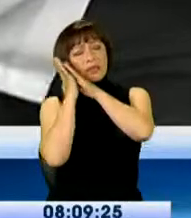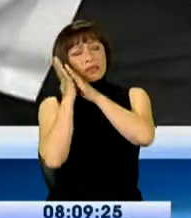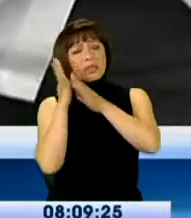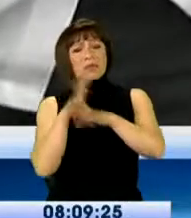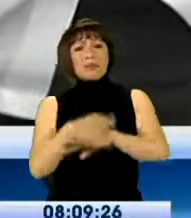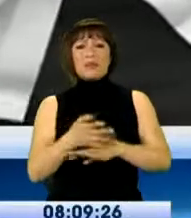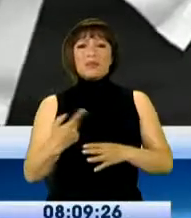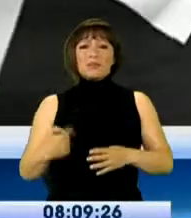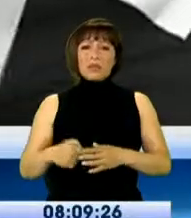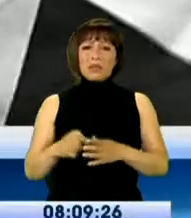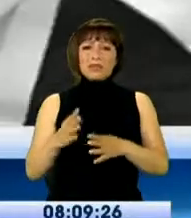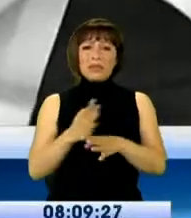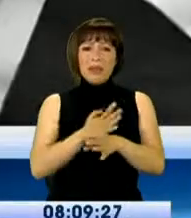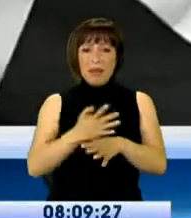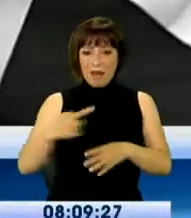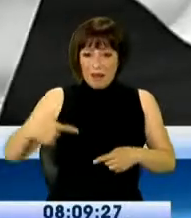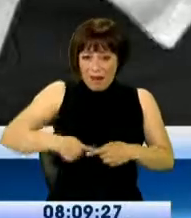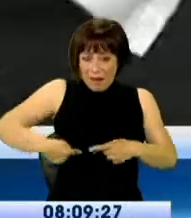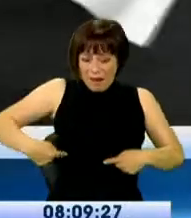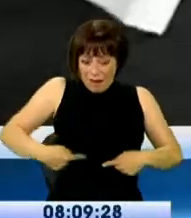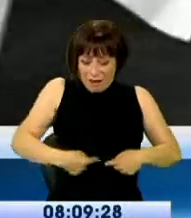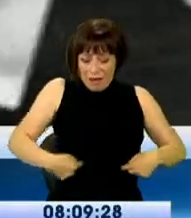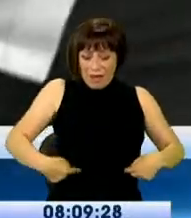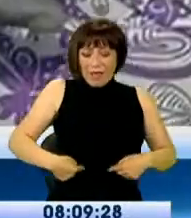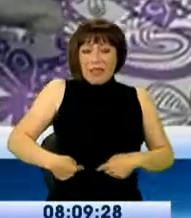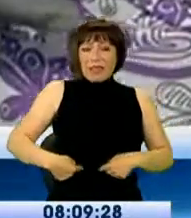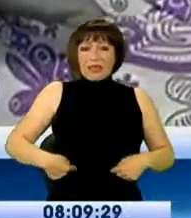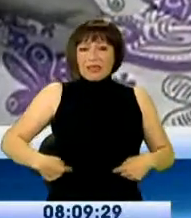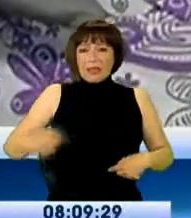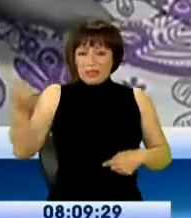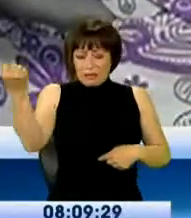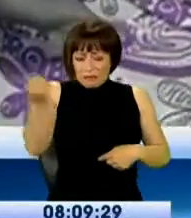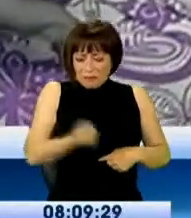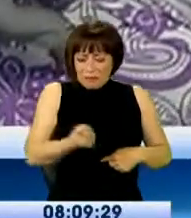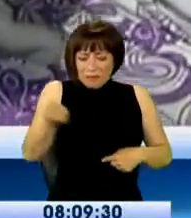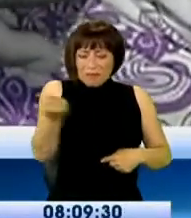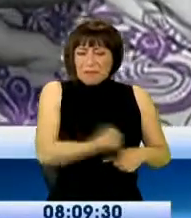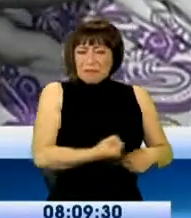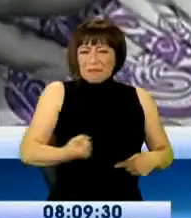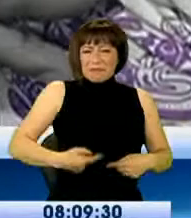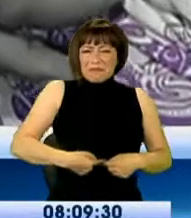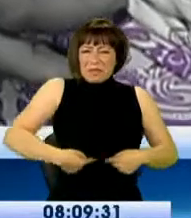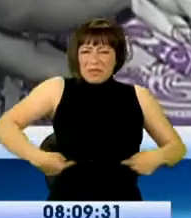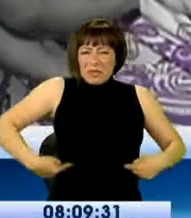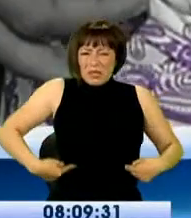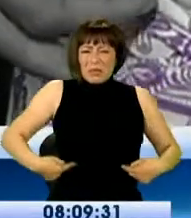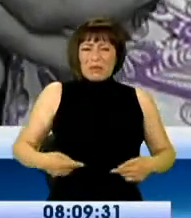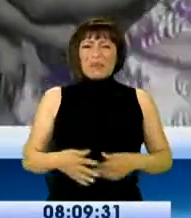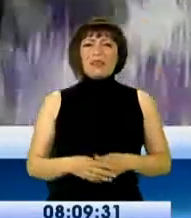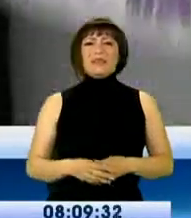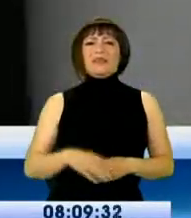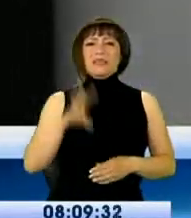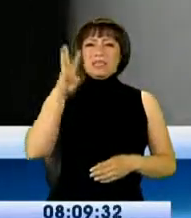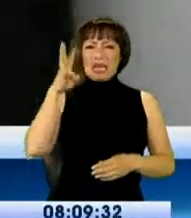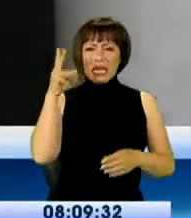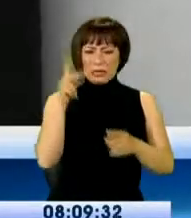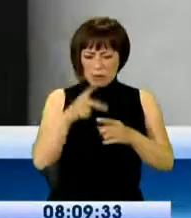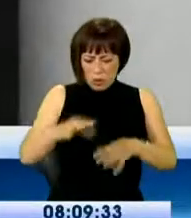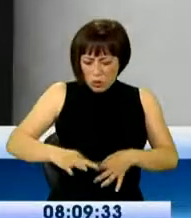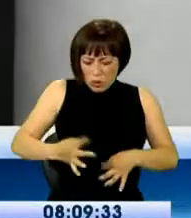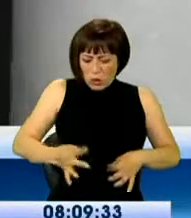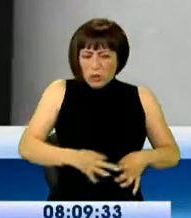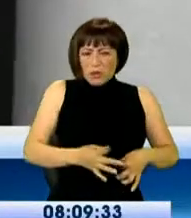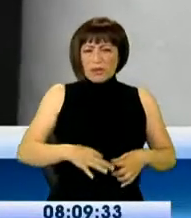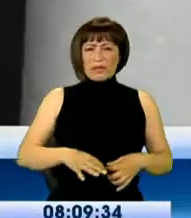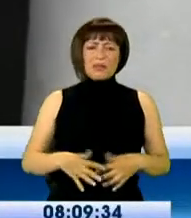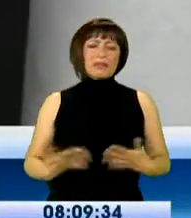las heridas las del abdomen tenían solo seis puntos ahora tengo 14 puntos la abrieron más y la de la pierna